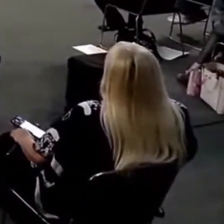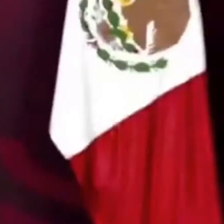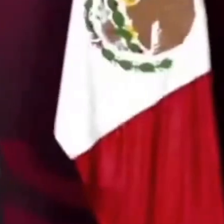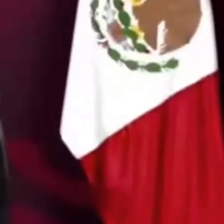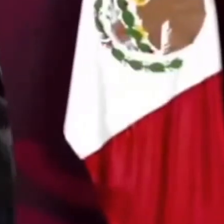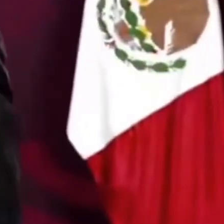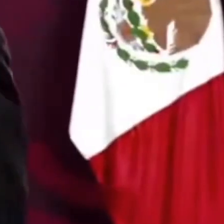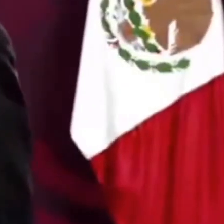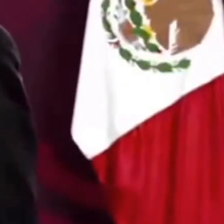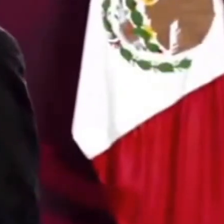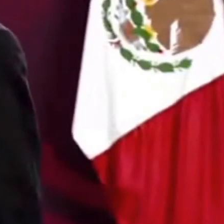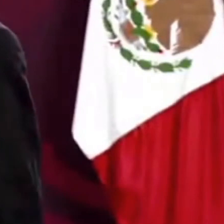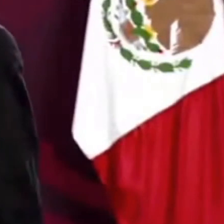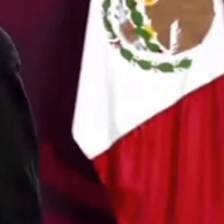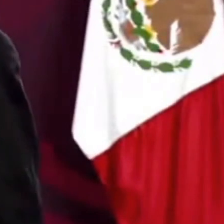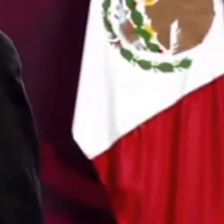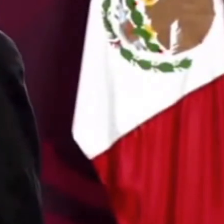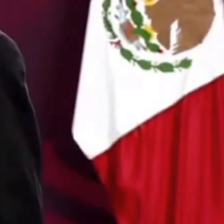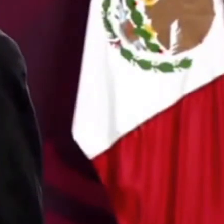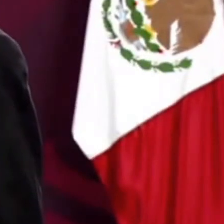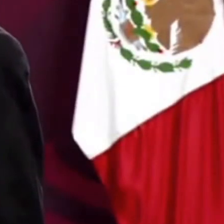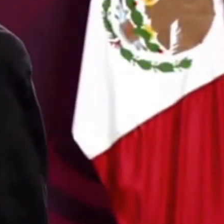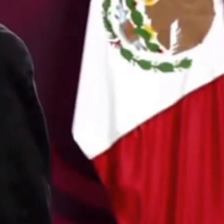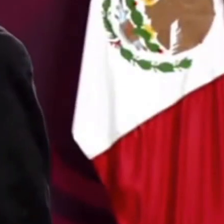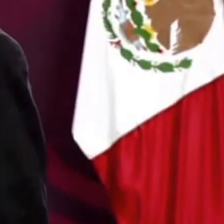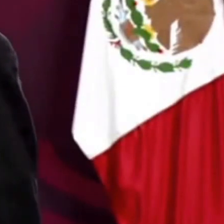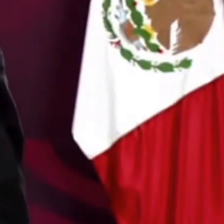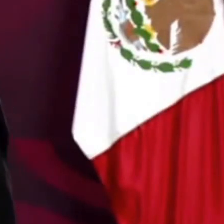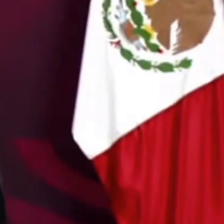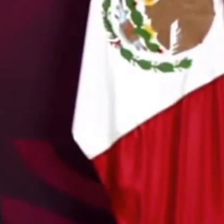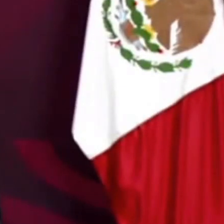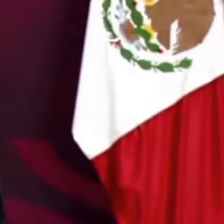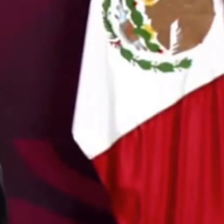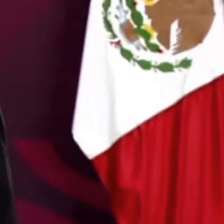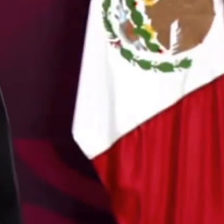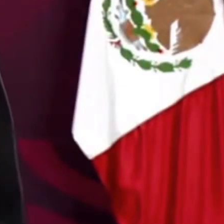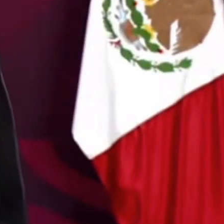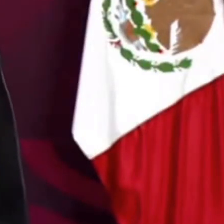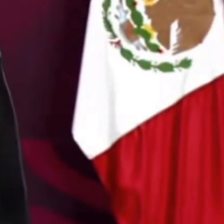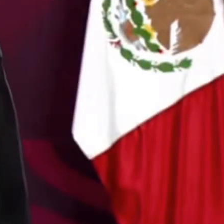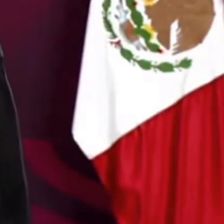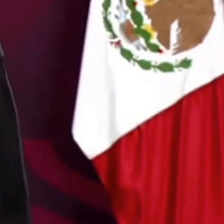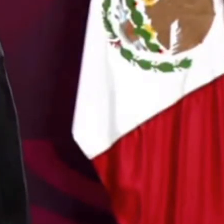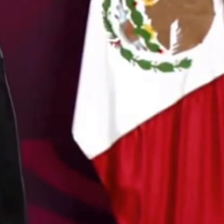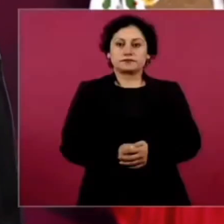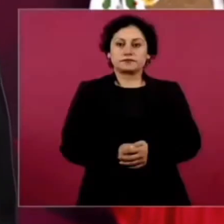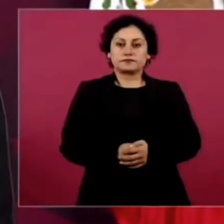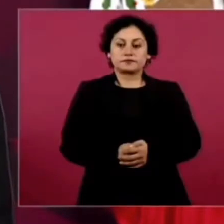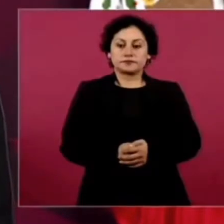hizo valer la fuerza, el poder,